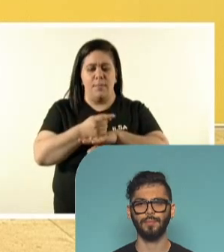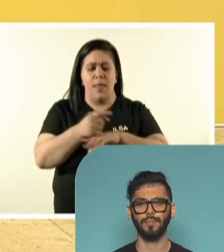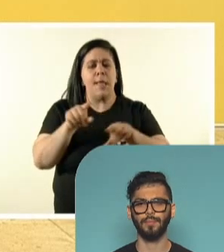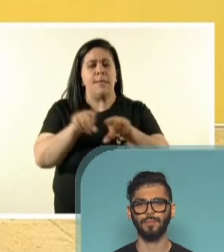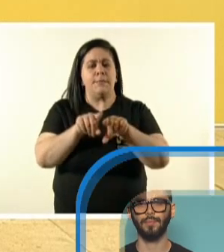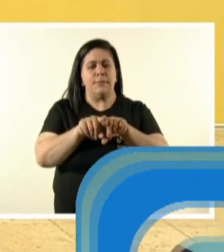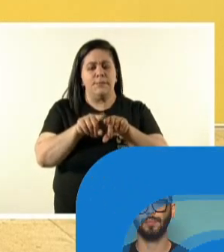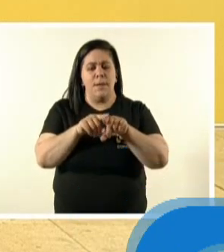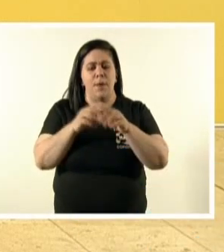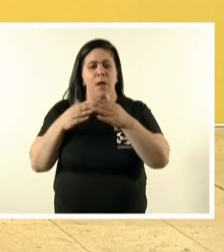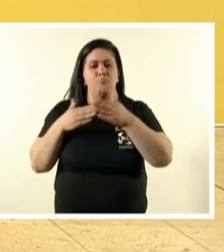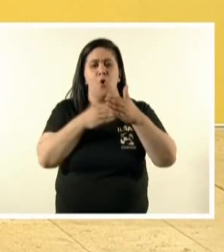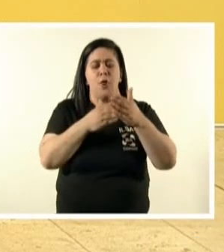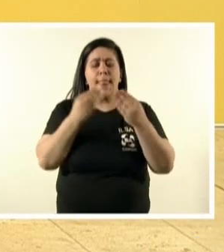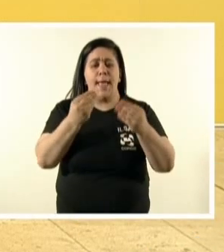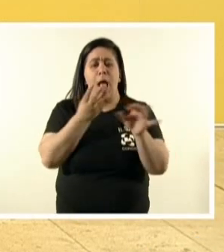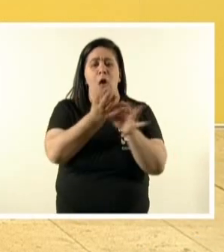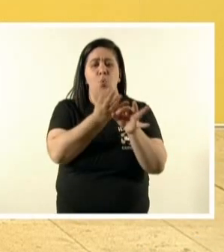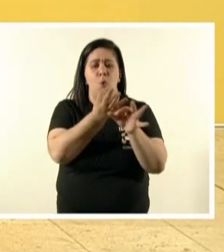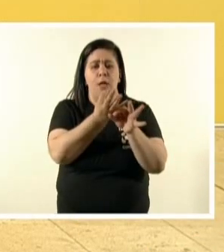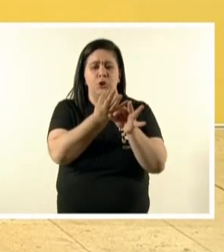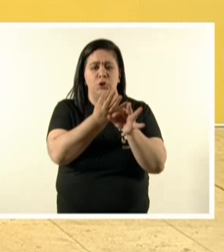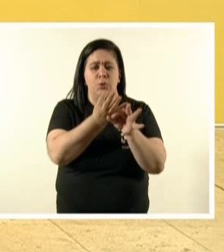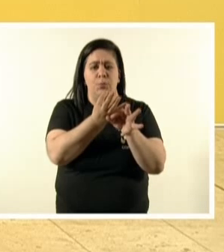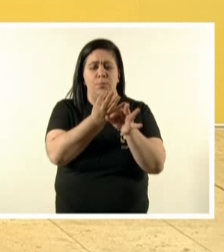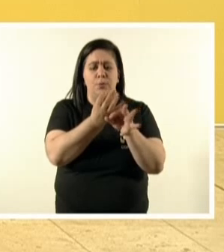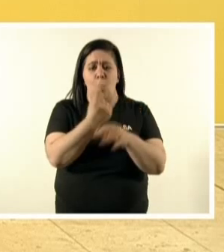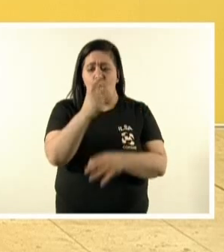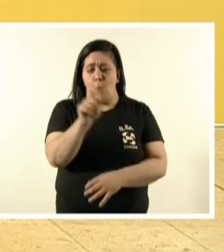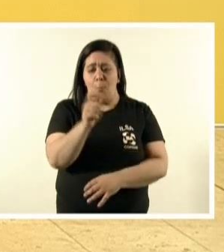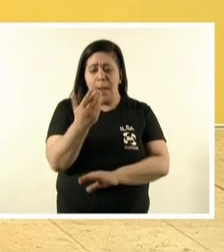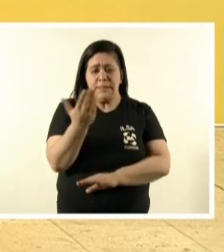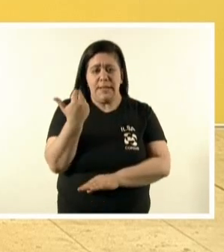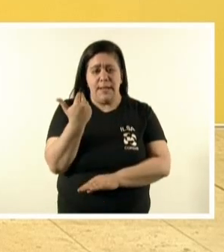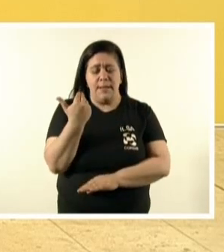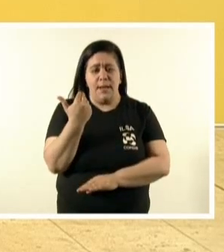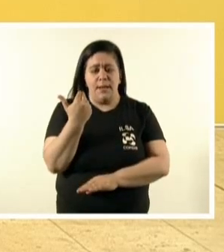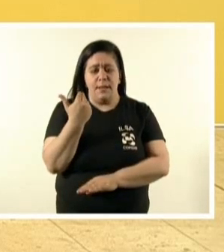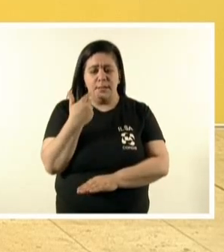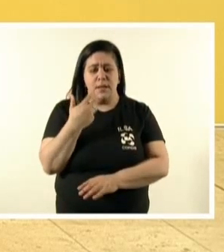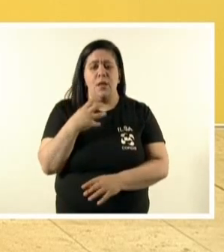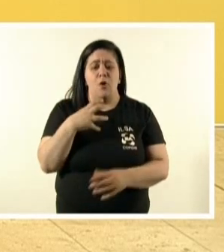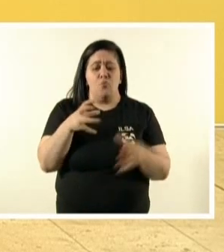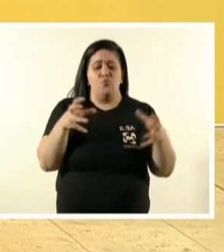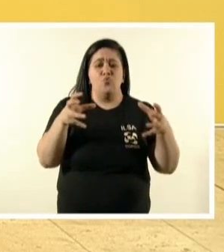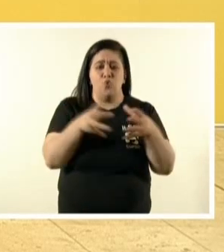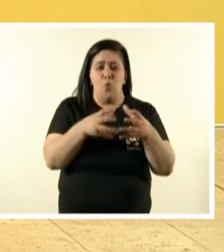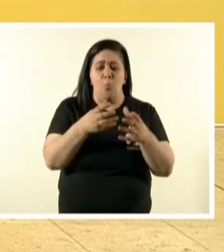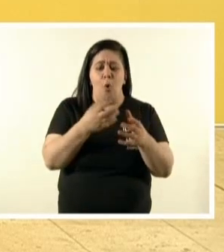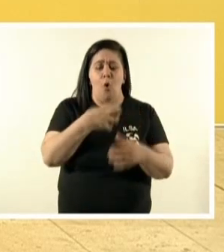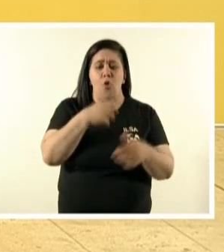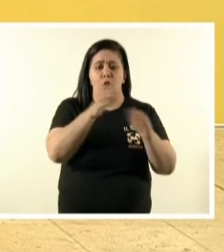Siempre la prioridad es la educación. Hace un mes, los primeros estudiantes empezaron a